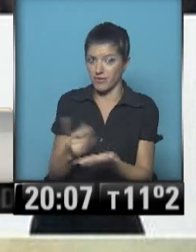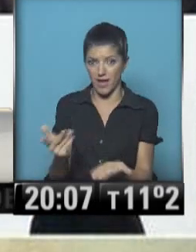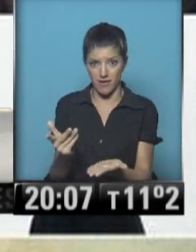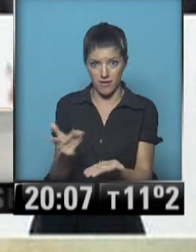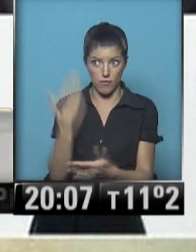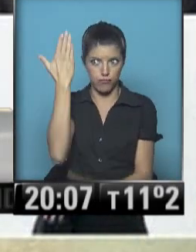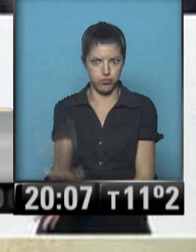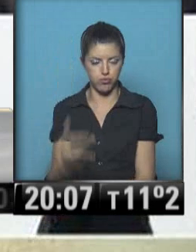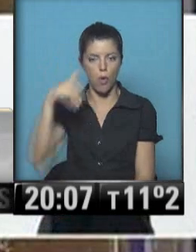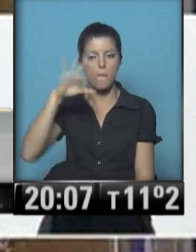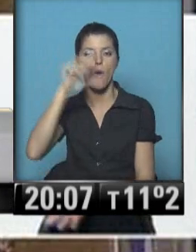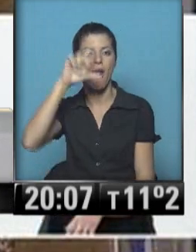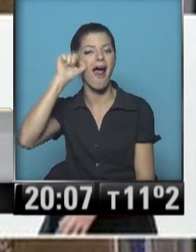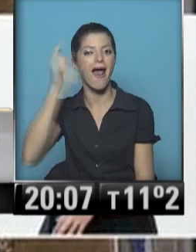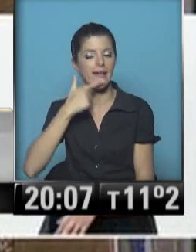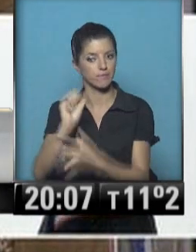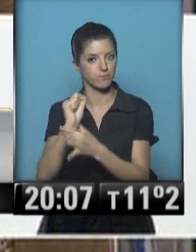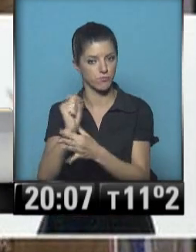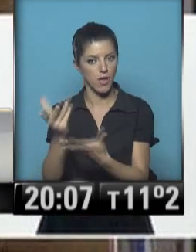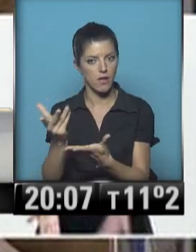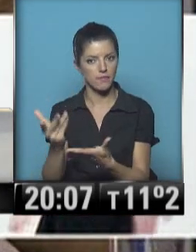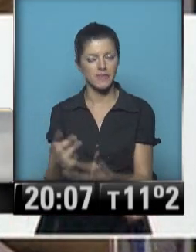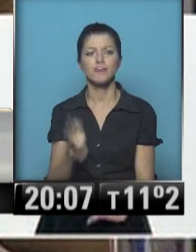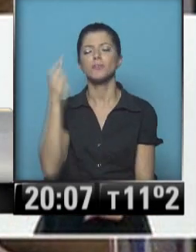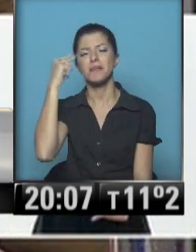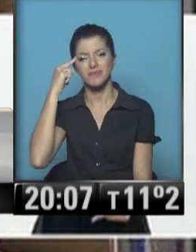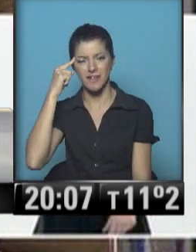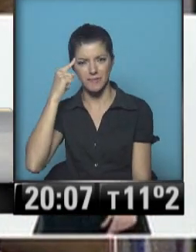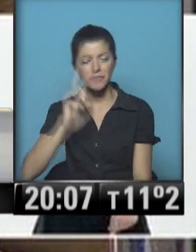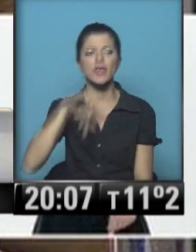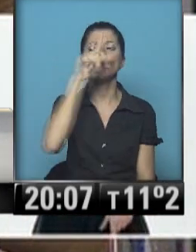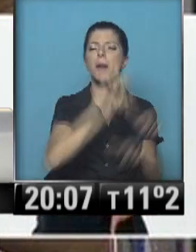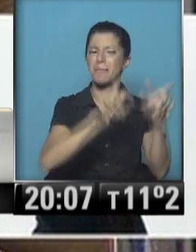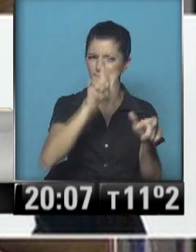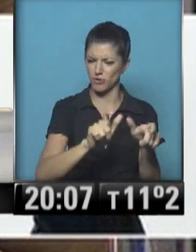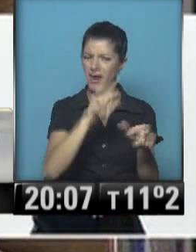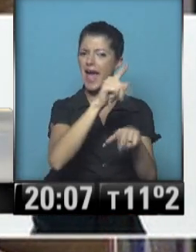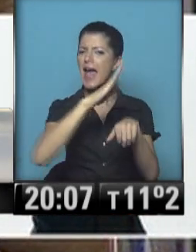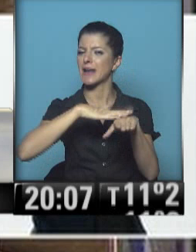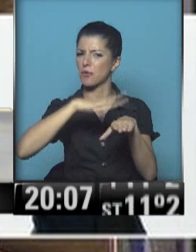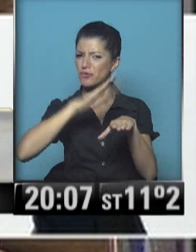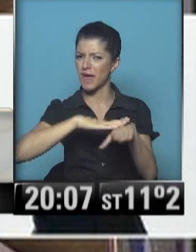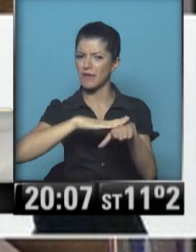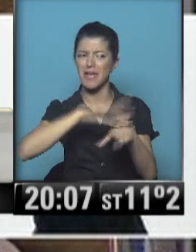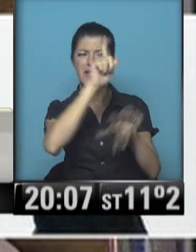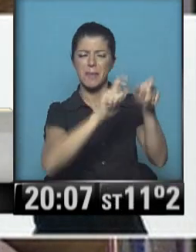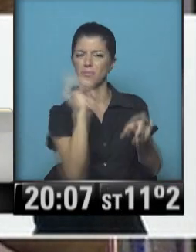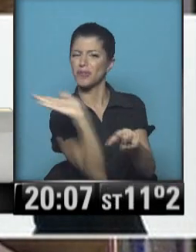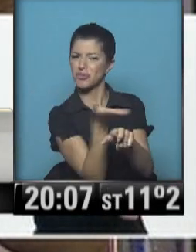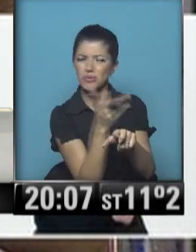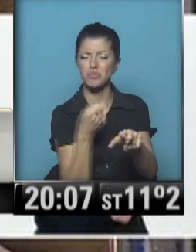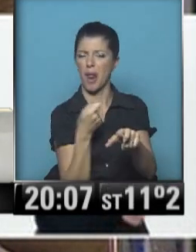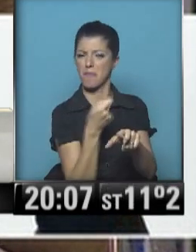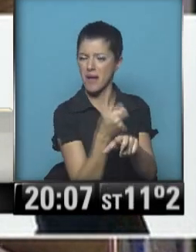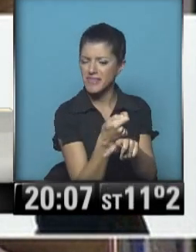Víctor Hugo Morales y pensar que a otros que tienen causas de lesa humanidad que tienen